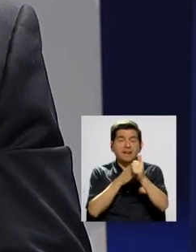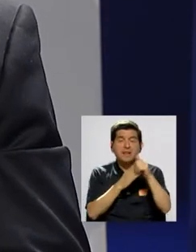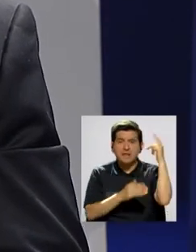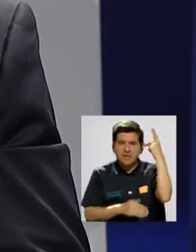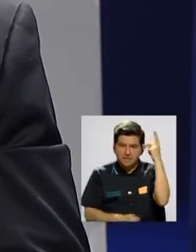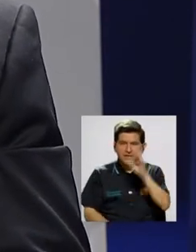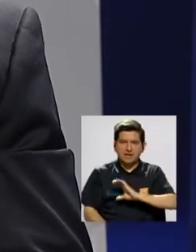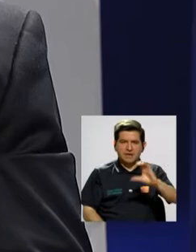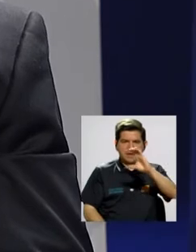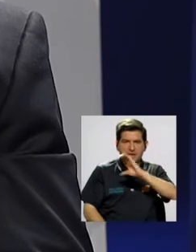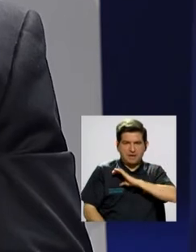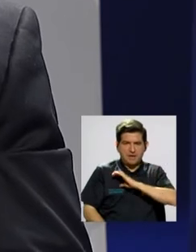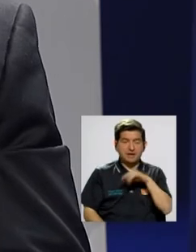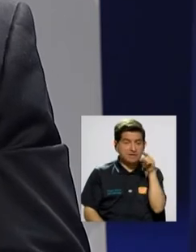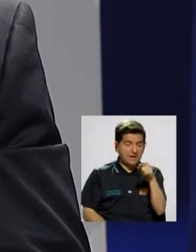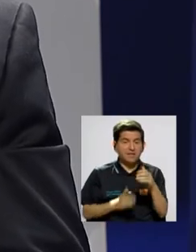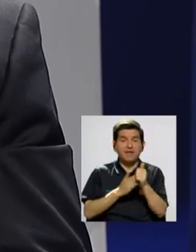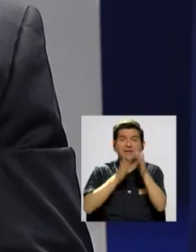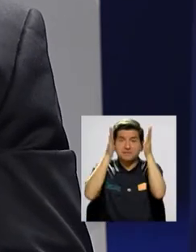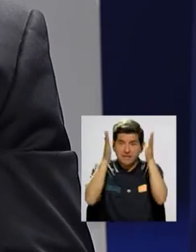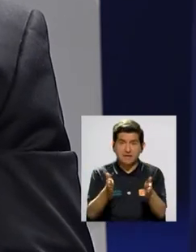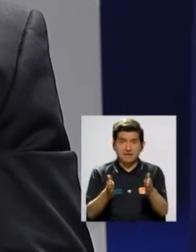de la calidad del liderazgo político, pero